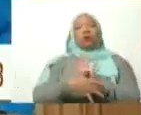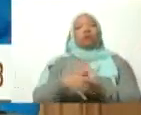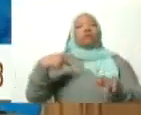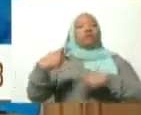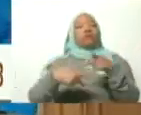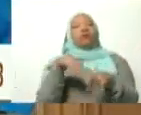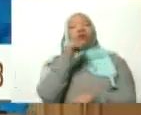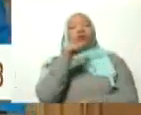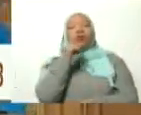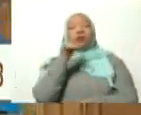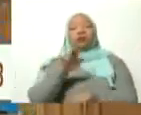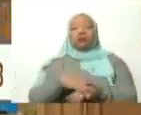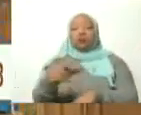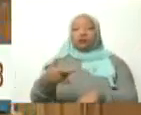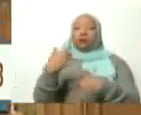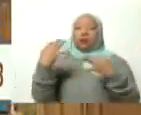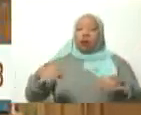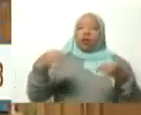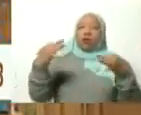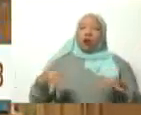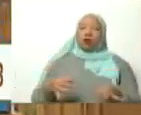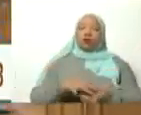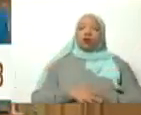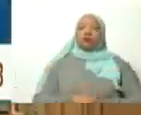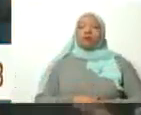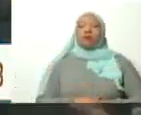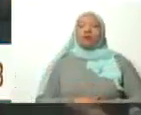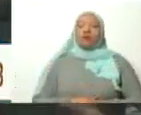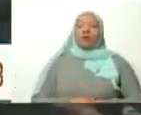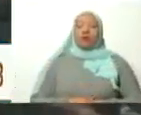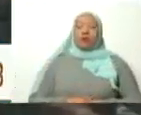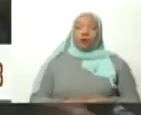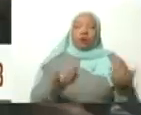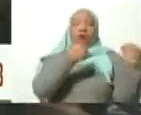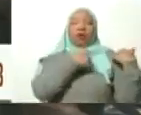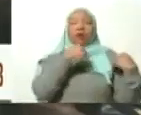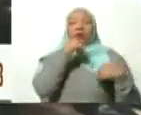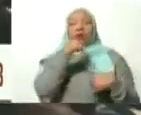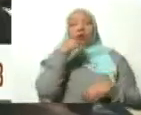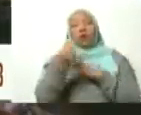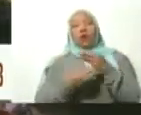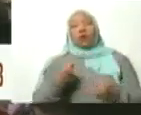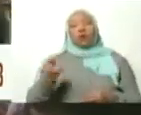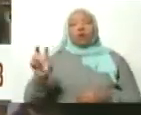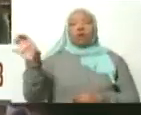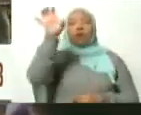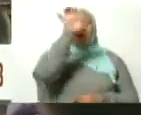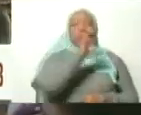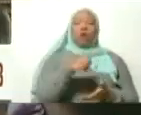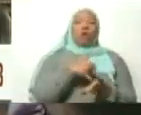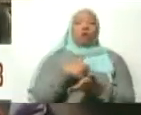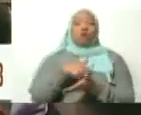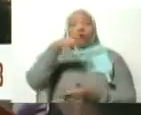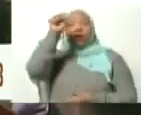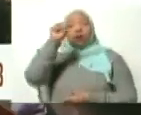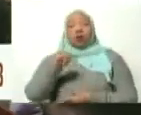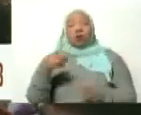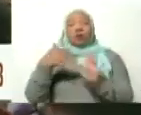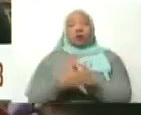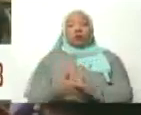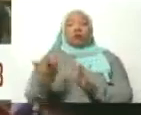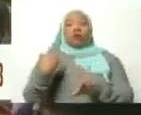depredador de la naturaleza ha sido el responsable y somos los países vulnerables del sur quienes